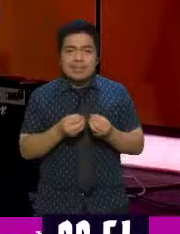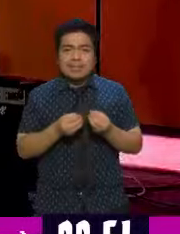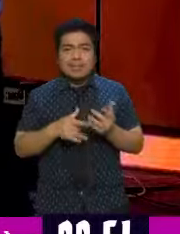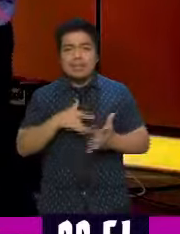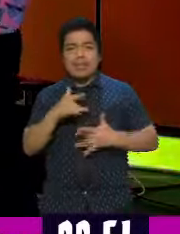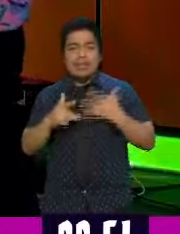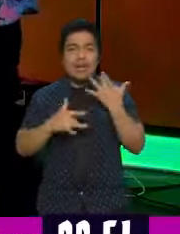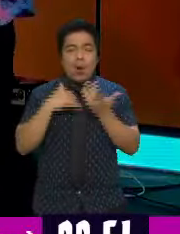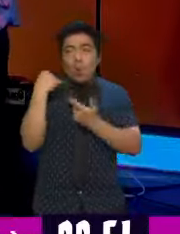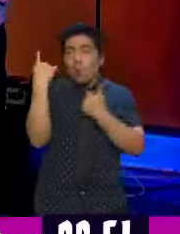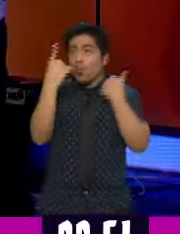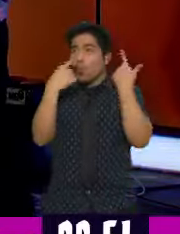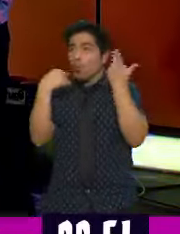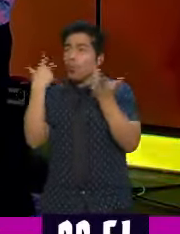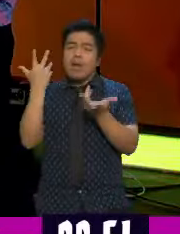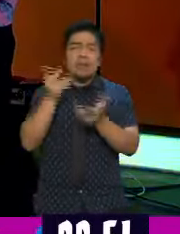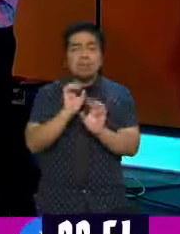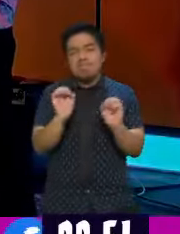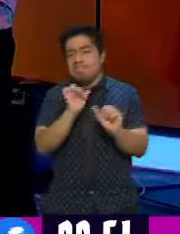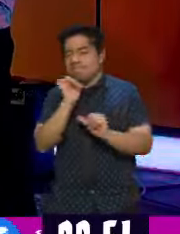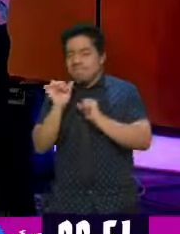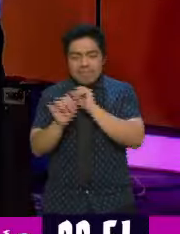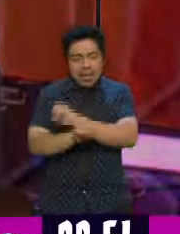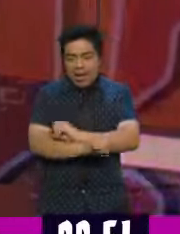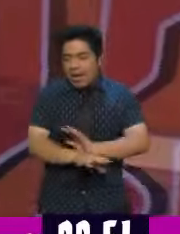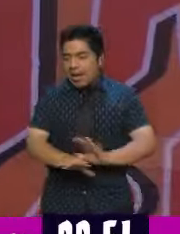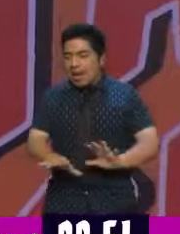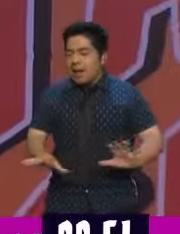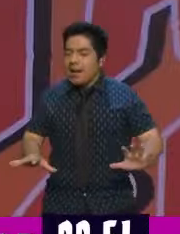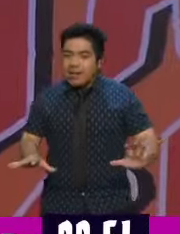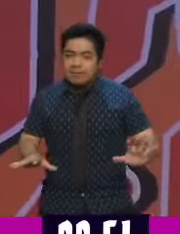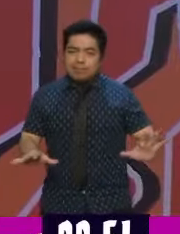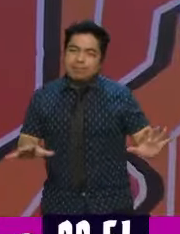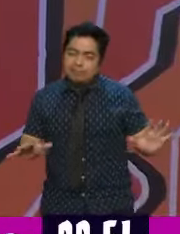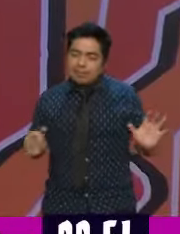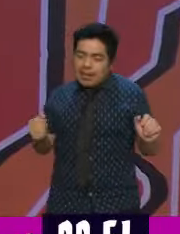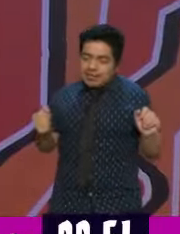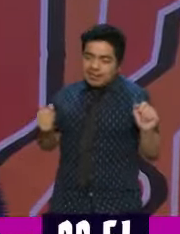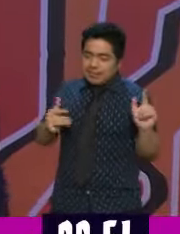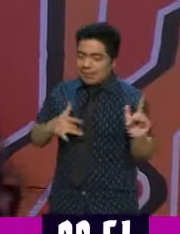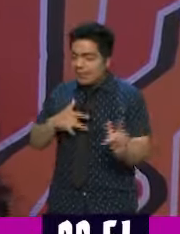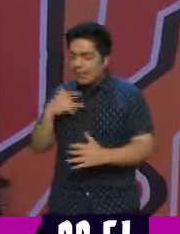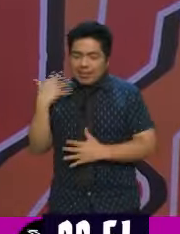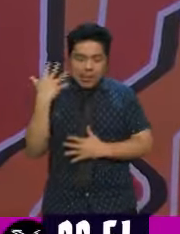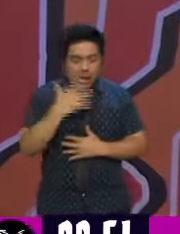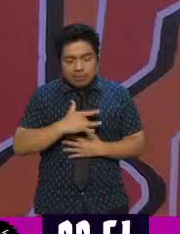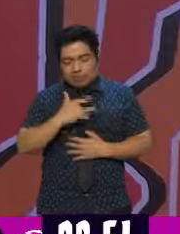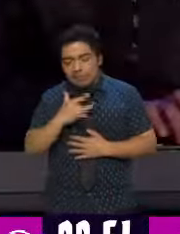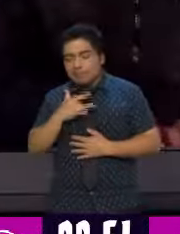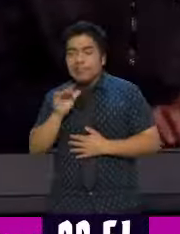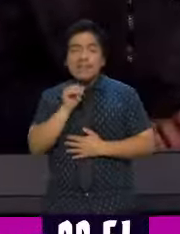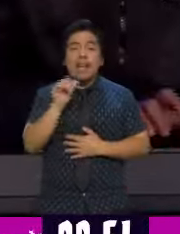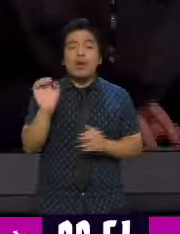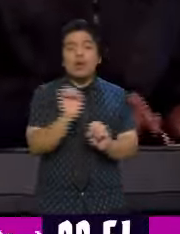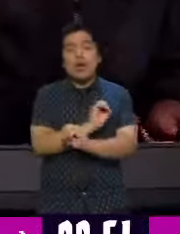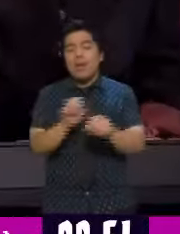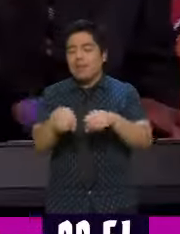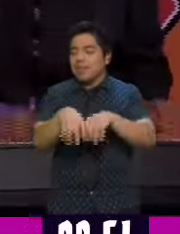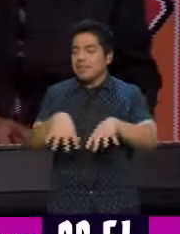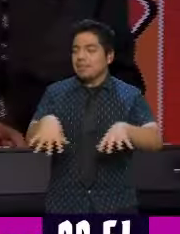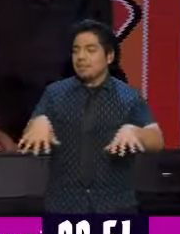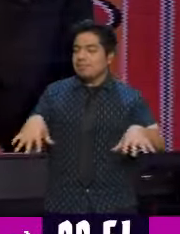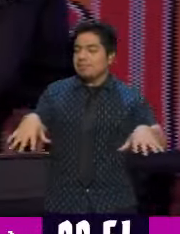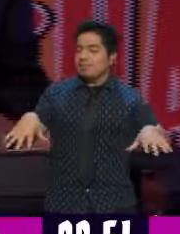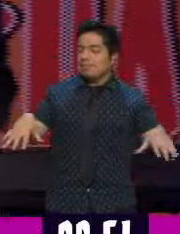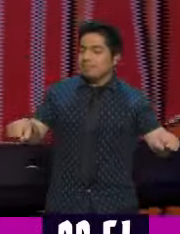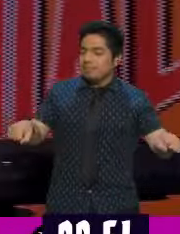Sacudes mis sentidos, ya no estoy perdido. Sacudes mis sentidos, ya no estoy